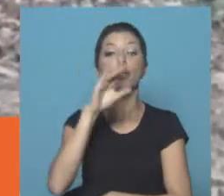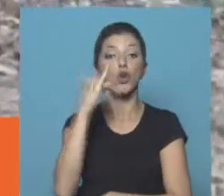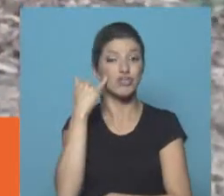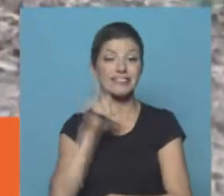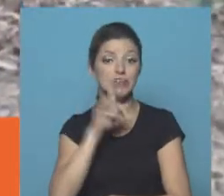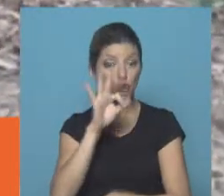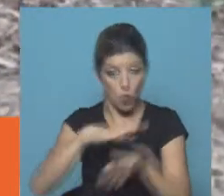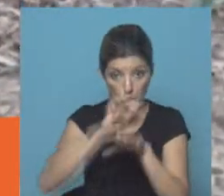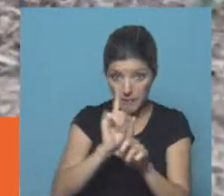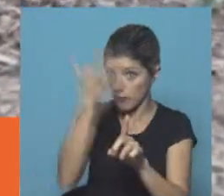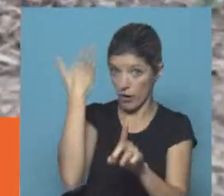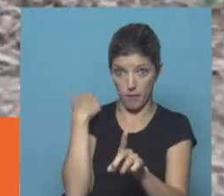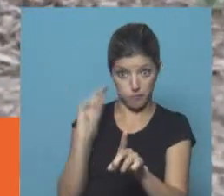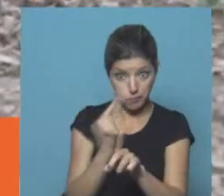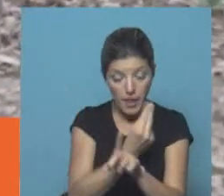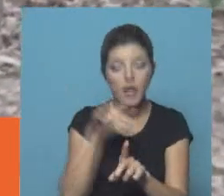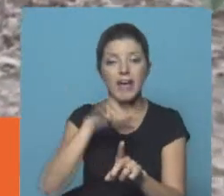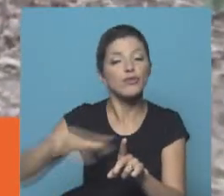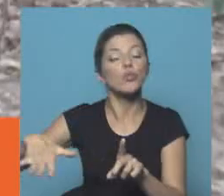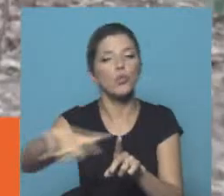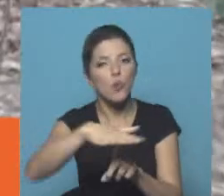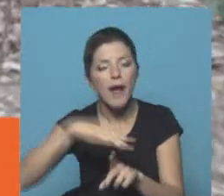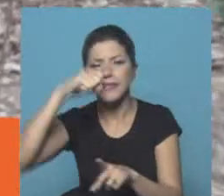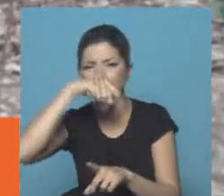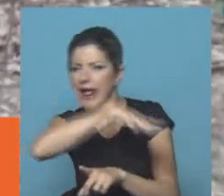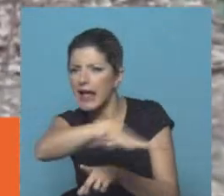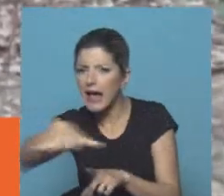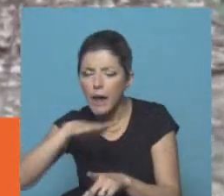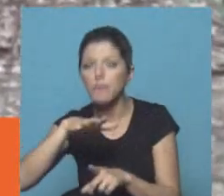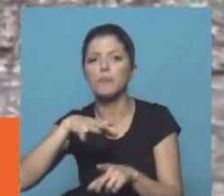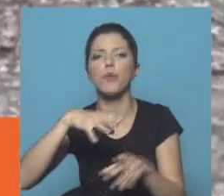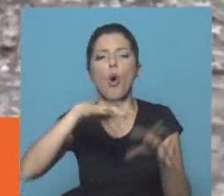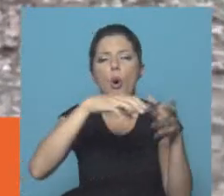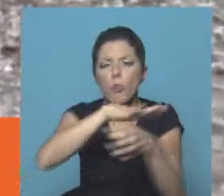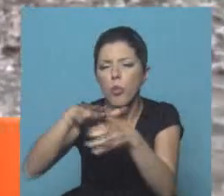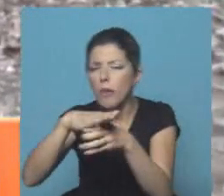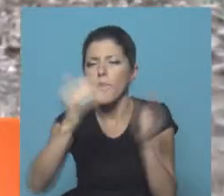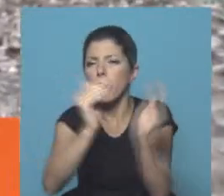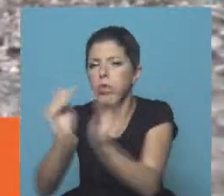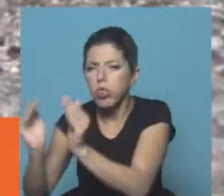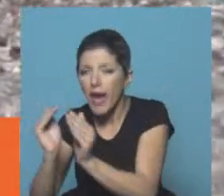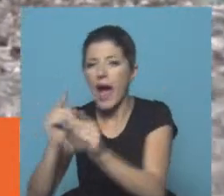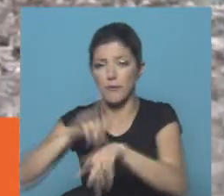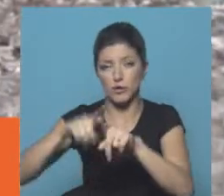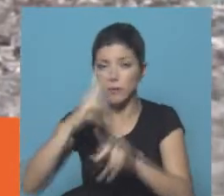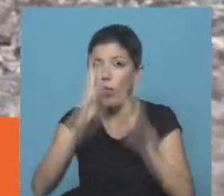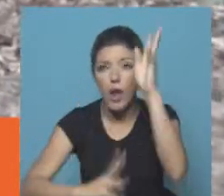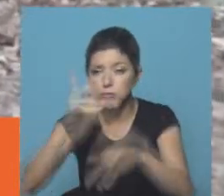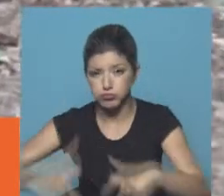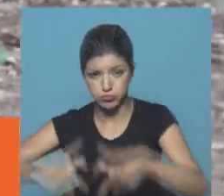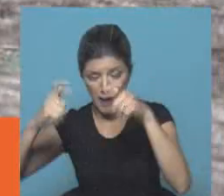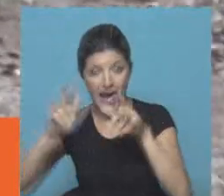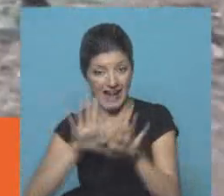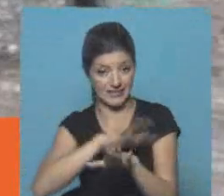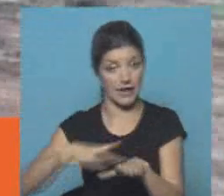es una zona de asentamientos rurales, pequeños pueblos campesinos en el monte. Sí. Digamos, esta es la geografía